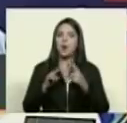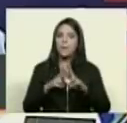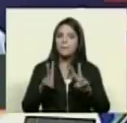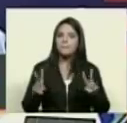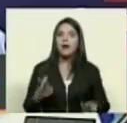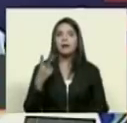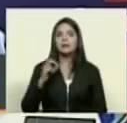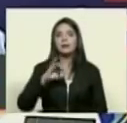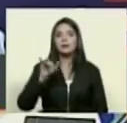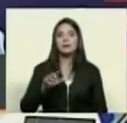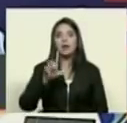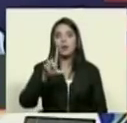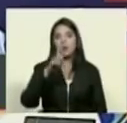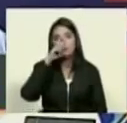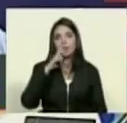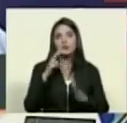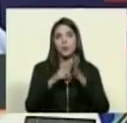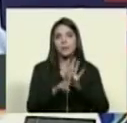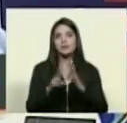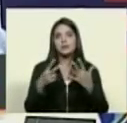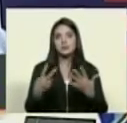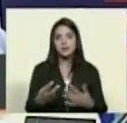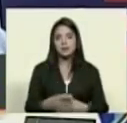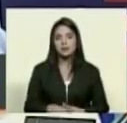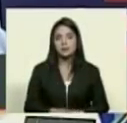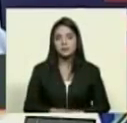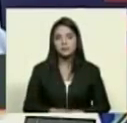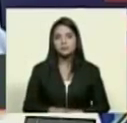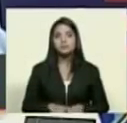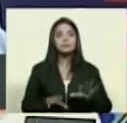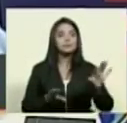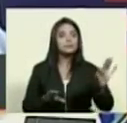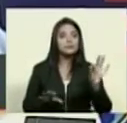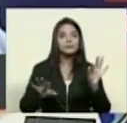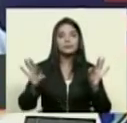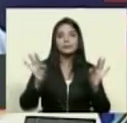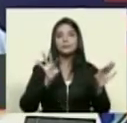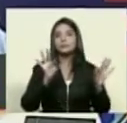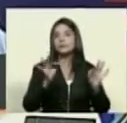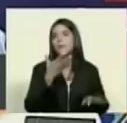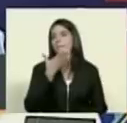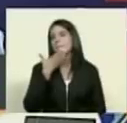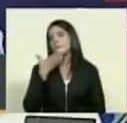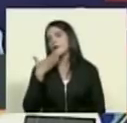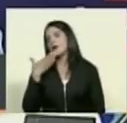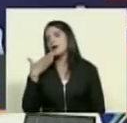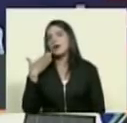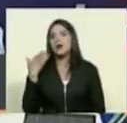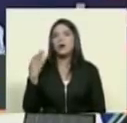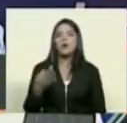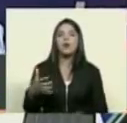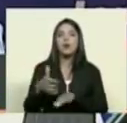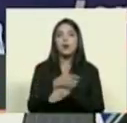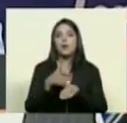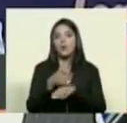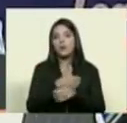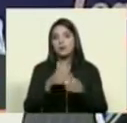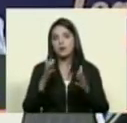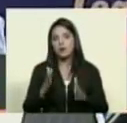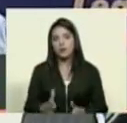30 de julio del 2017. A punta de votos escogimos los mejores y las mejores para que fueran gobernadores y